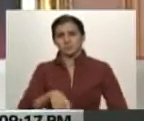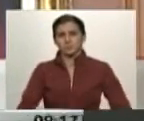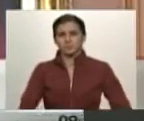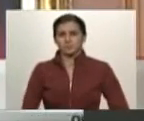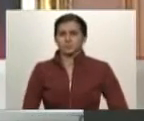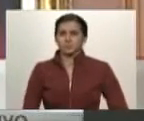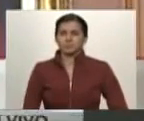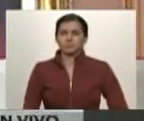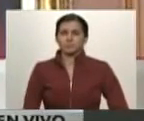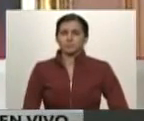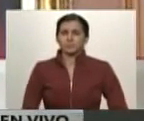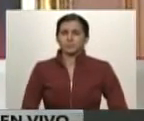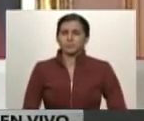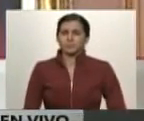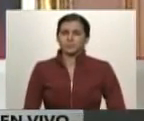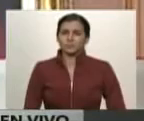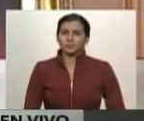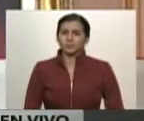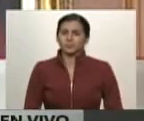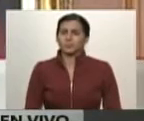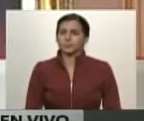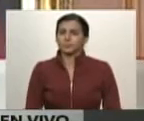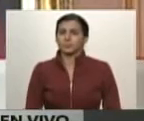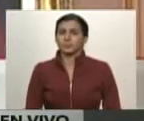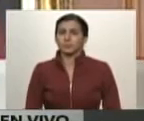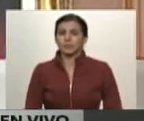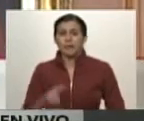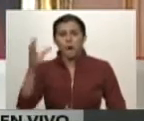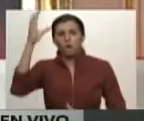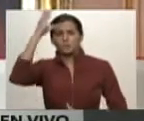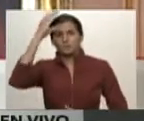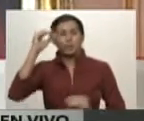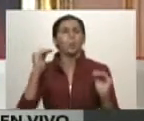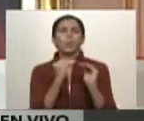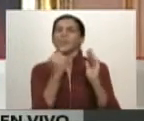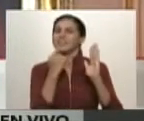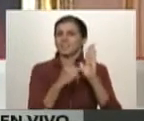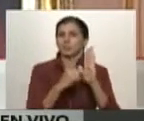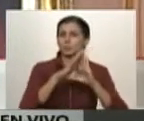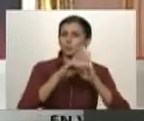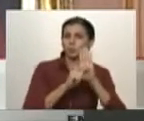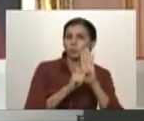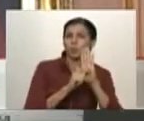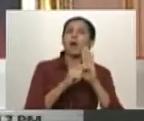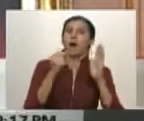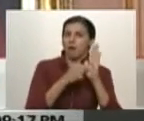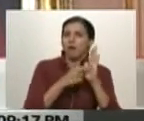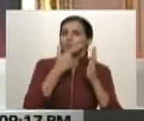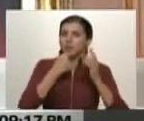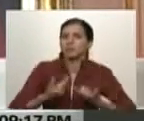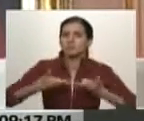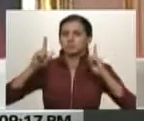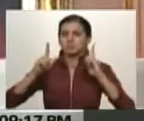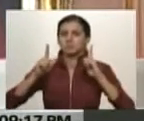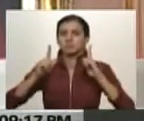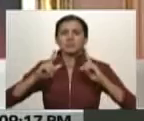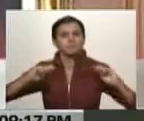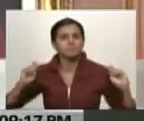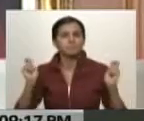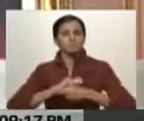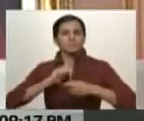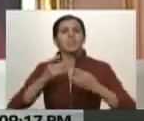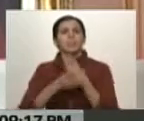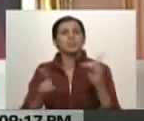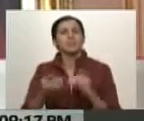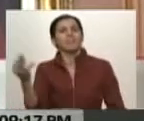qué en el concepto integral de la constitución ha permitido construir una nueva democracia sin